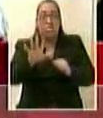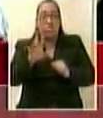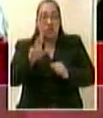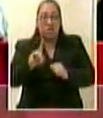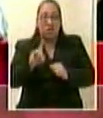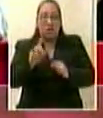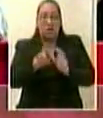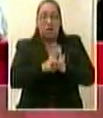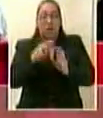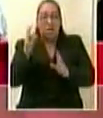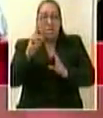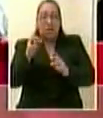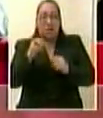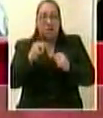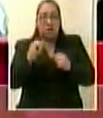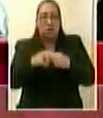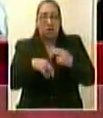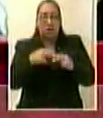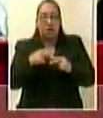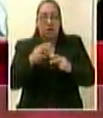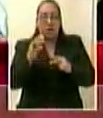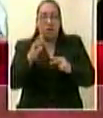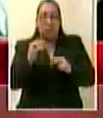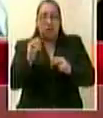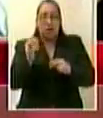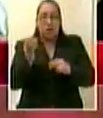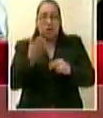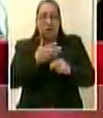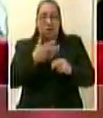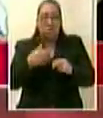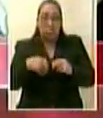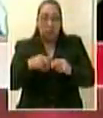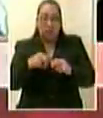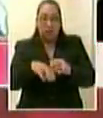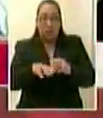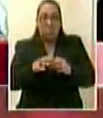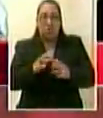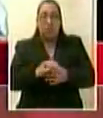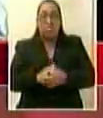29.151, Ley General del Sistema Nacional de Bienes Estatales.